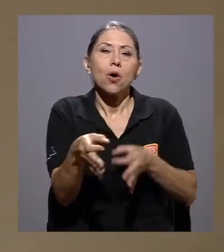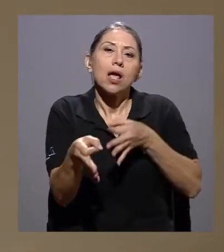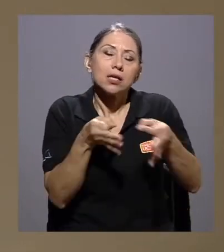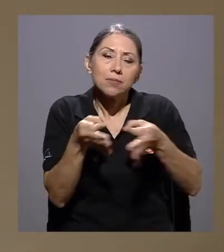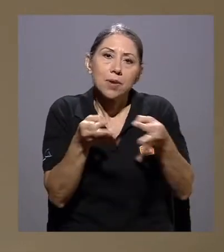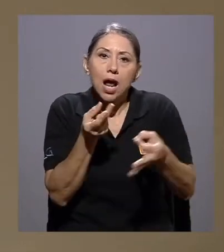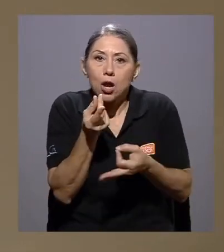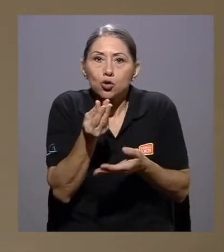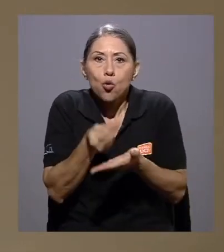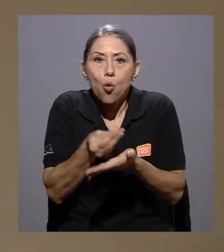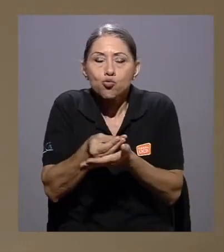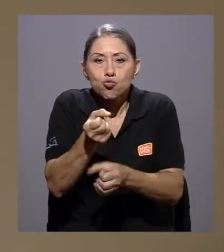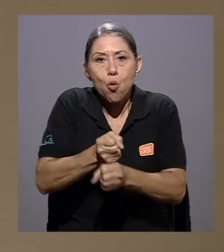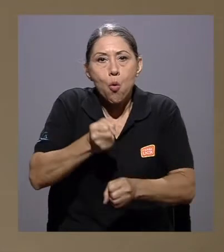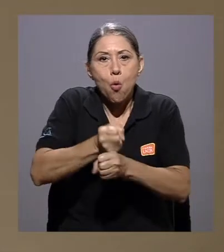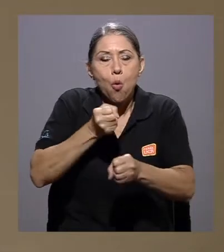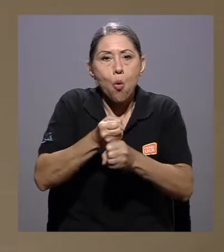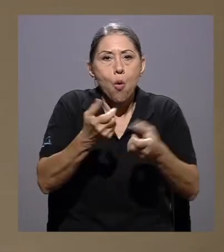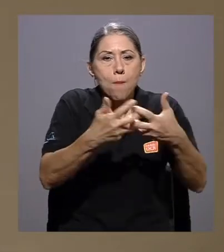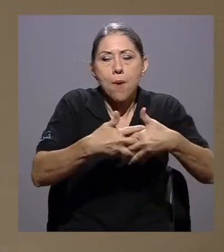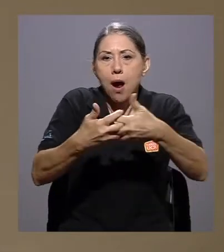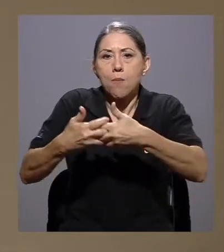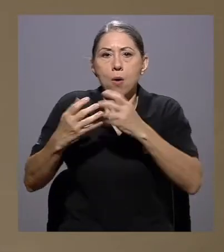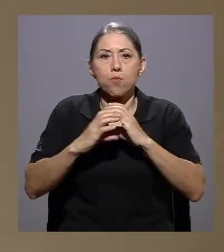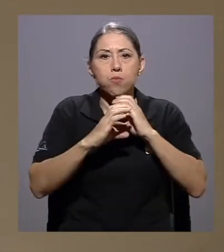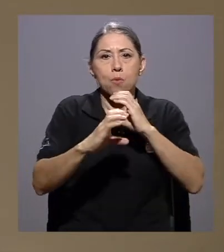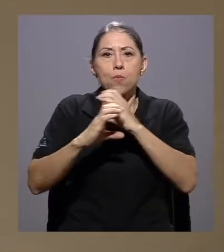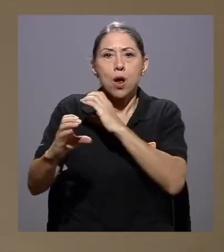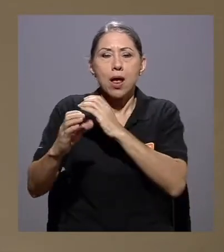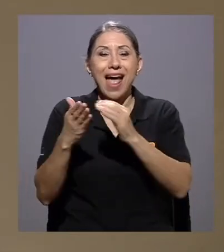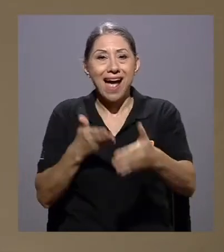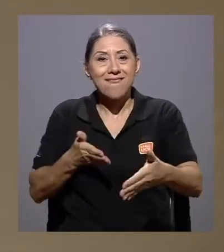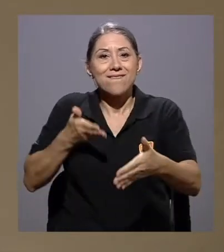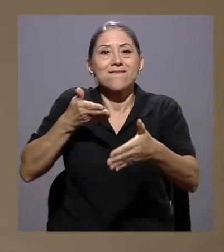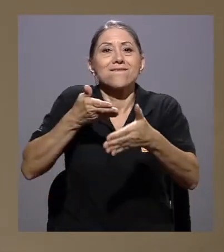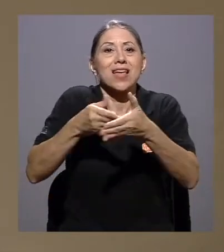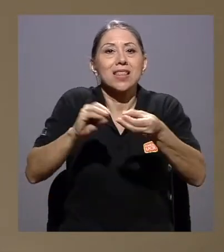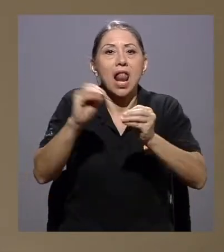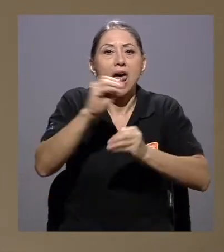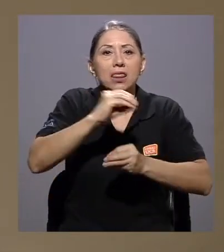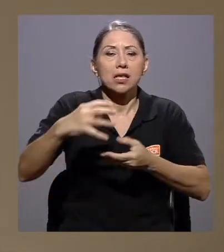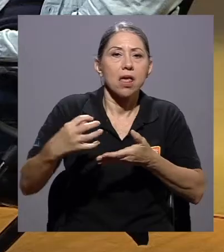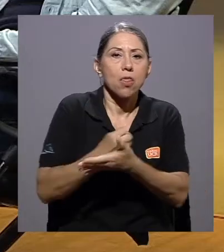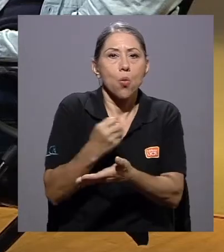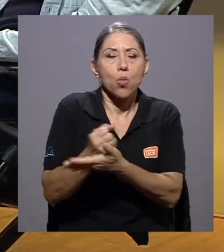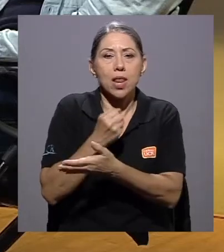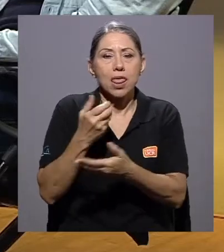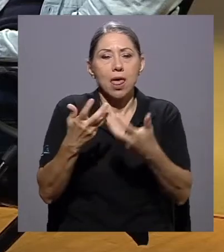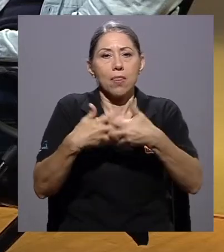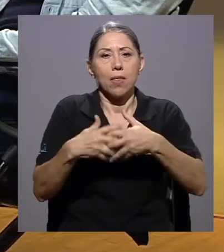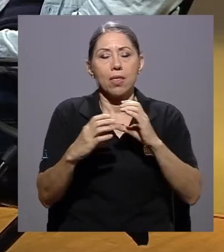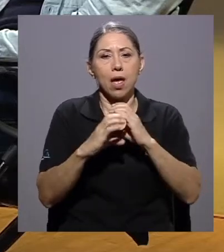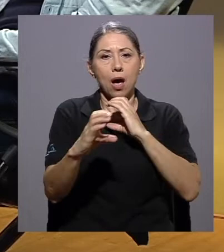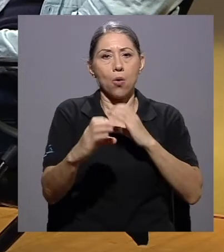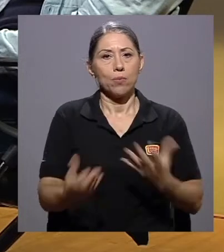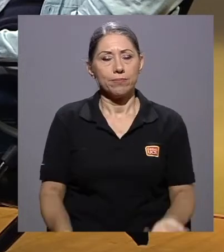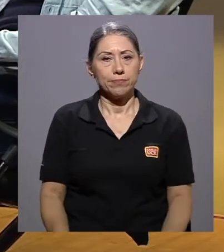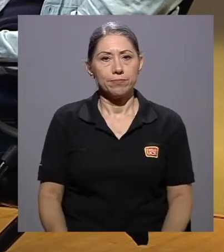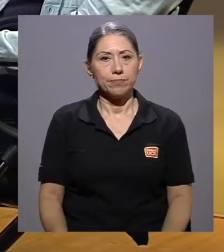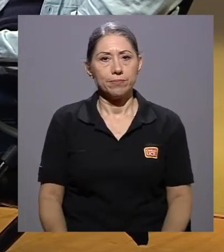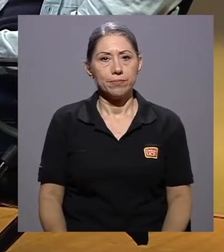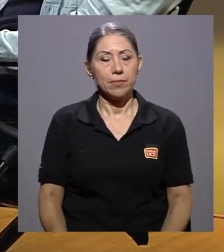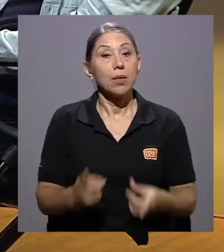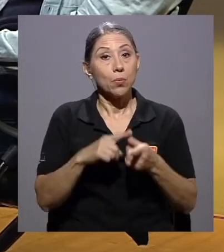flota autobusera y afecta la tasa de utilidad de los autobuseros. Entonces la lógica